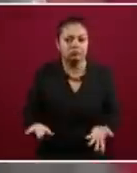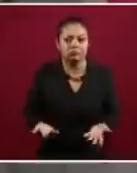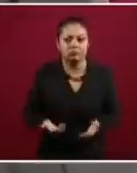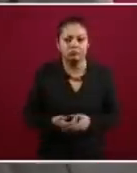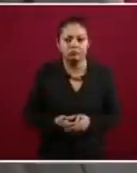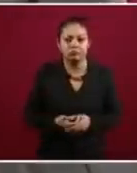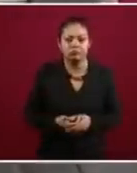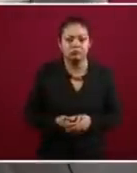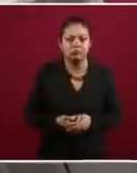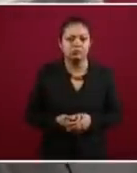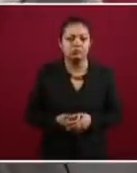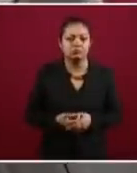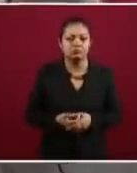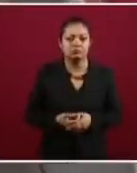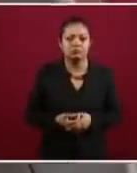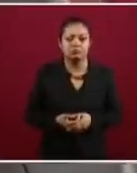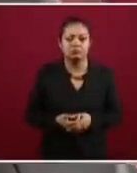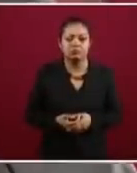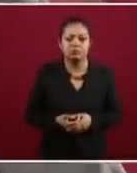Nos íbamos